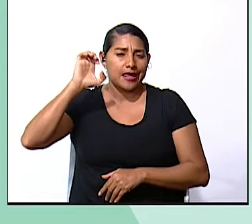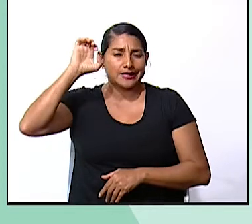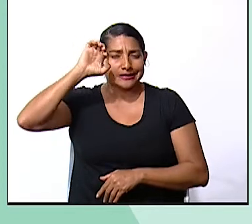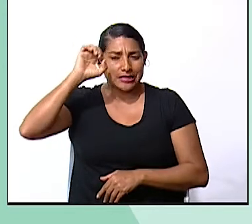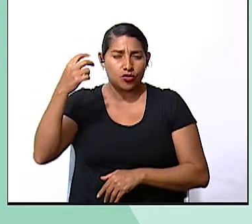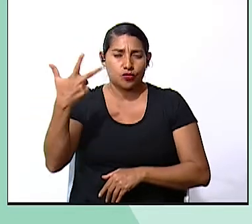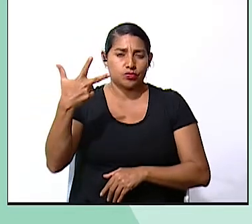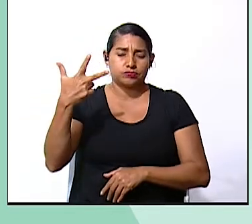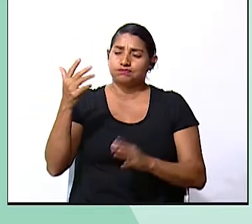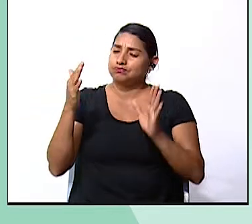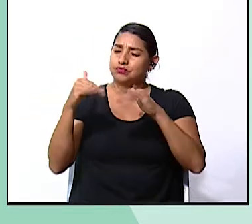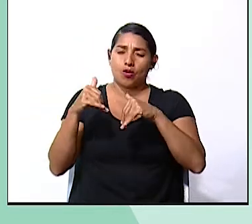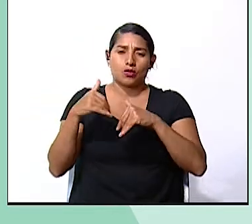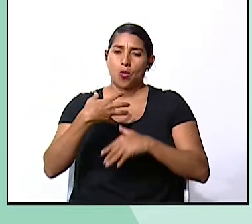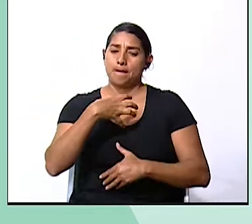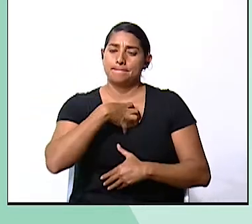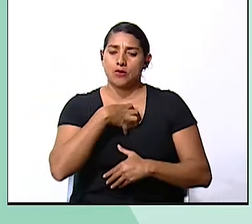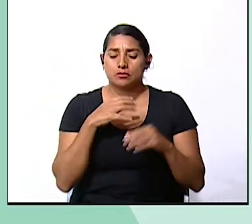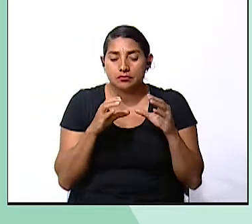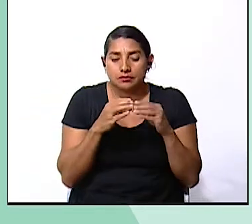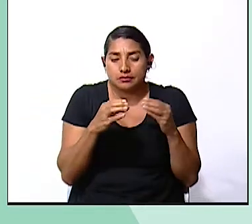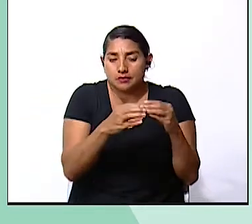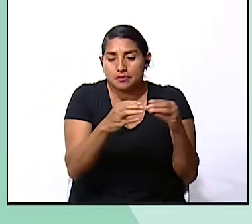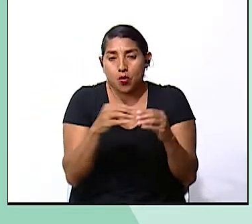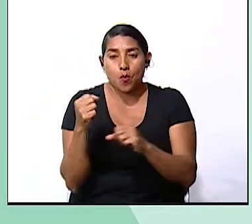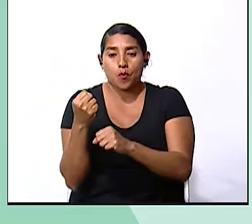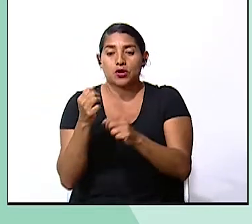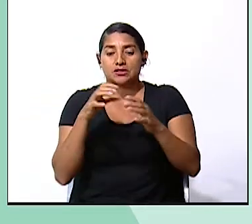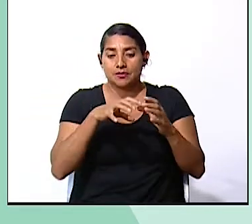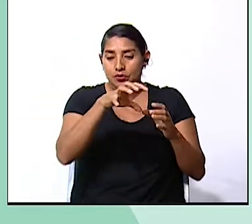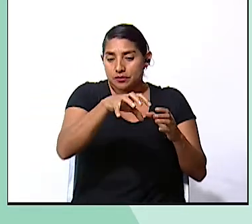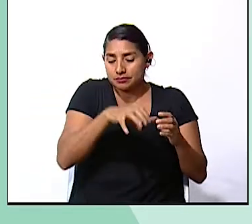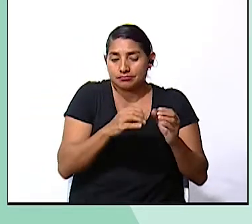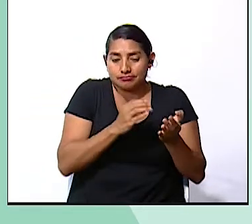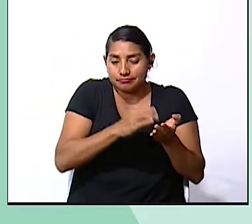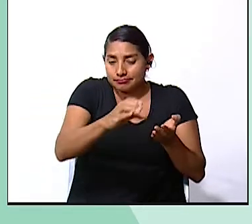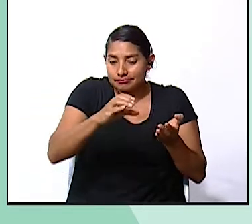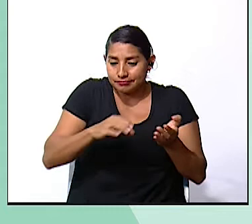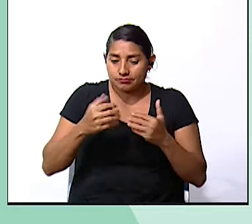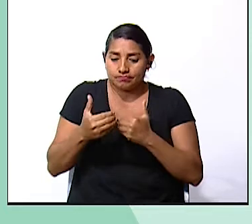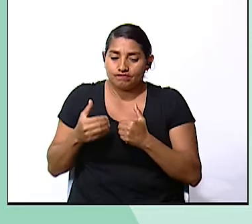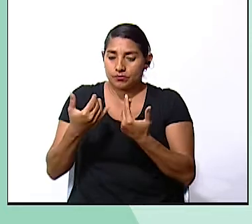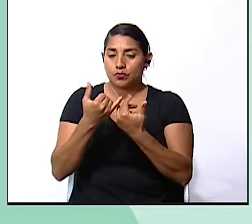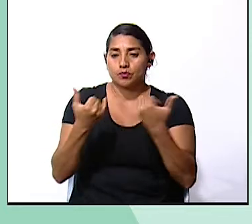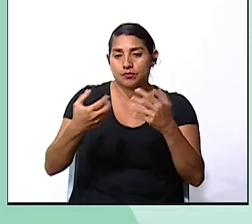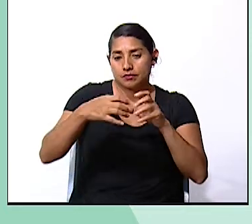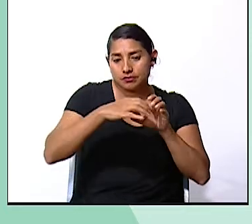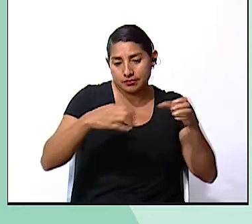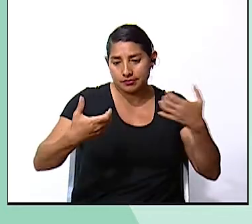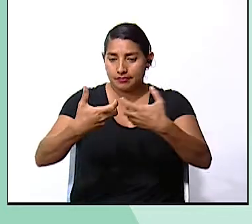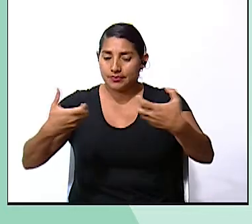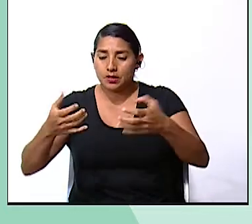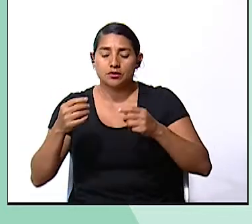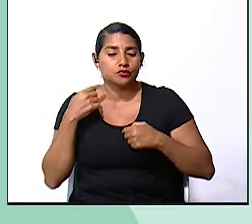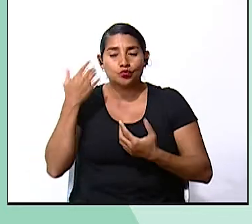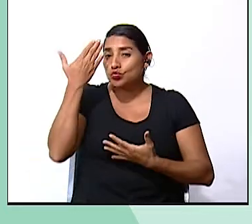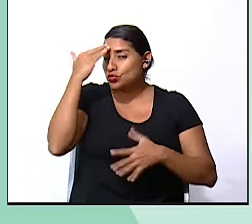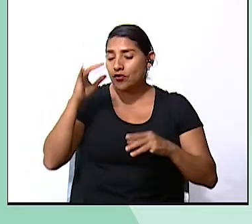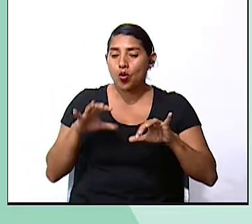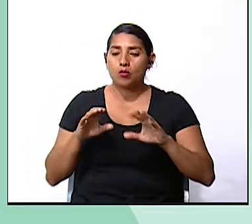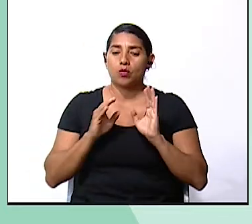que nada hacia sus ayuntamientos o municipios. Eso lo que hacía era que entonces no sabíamos